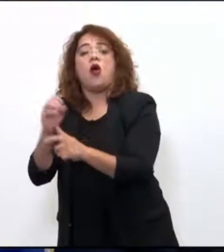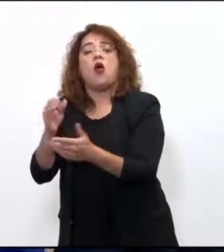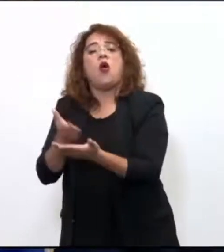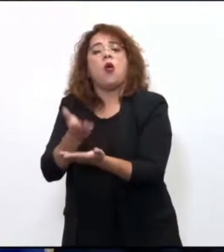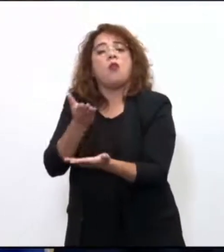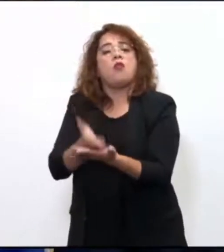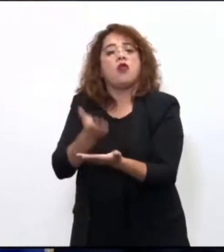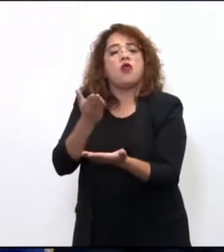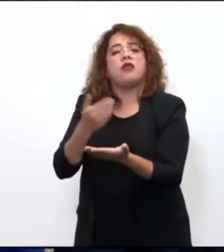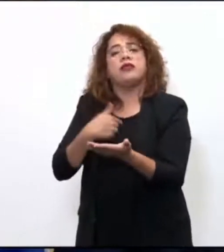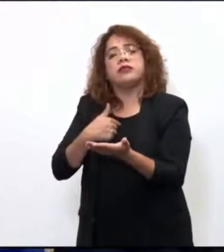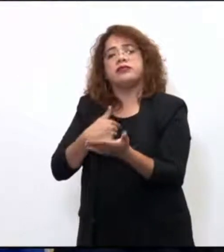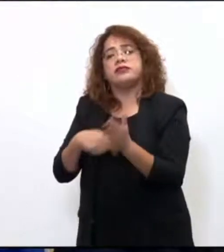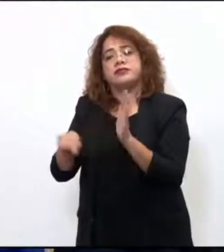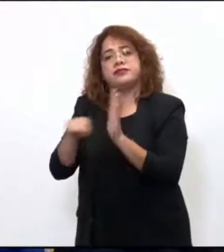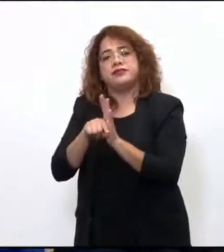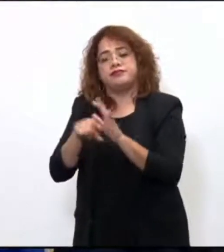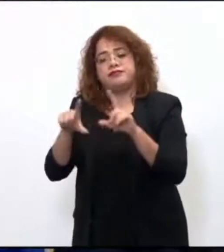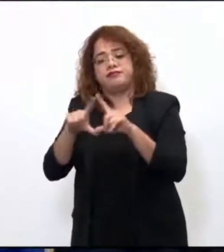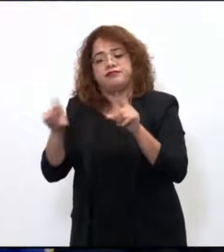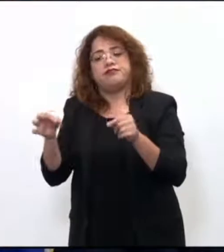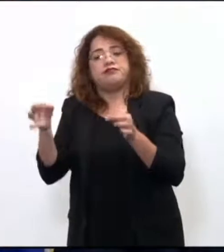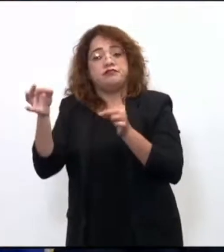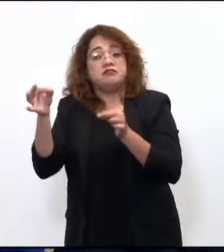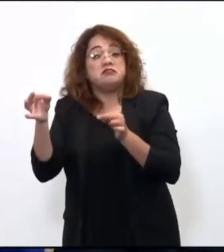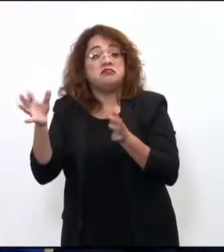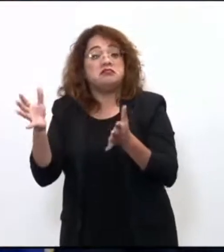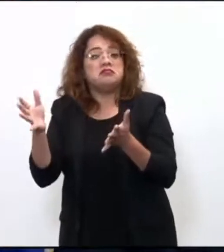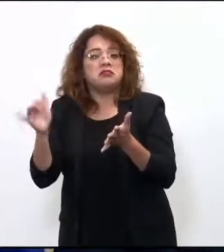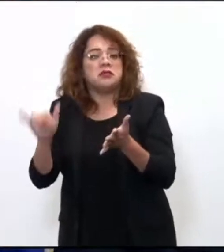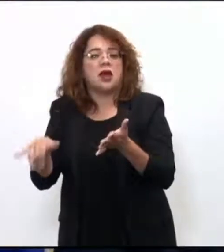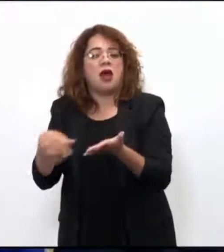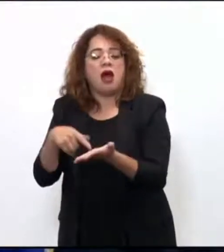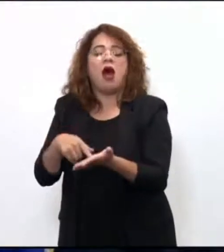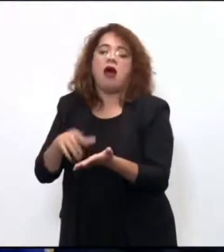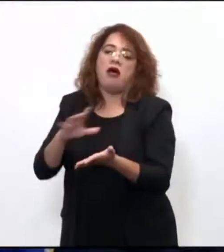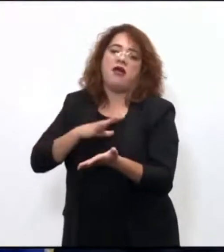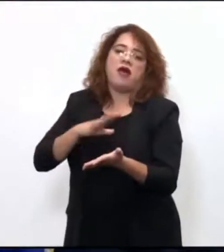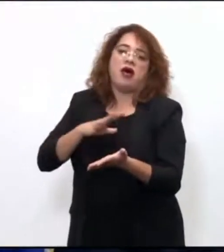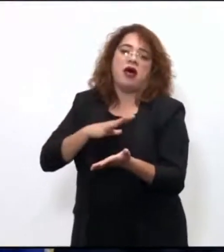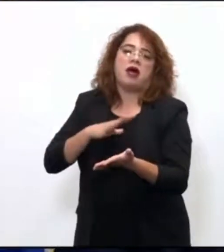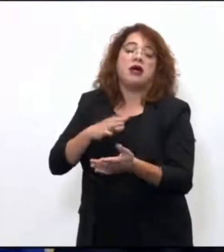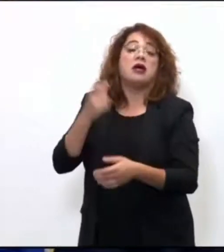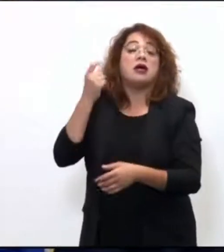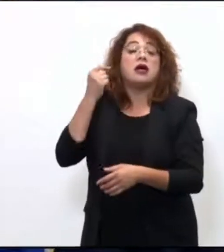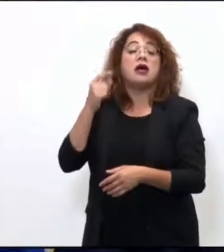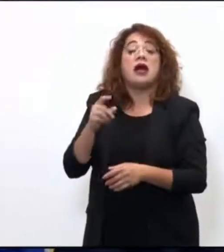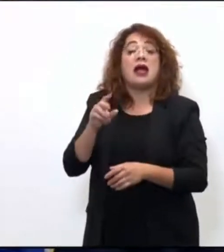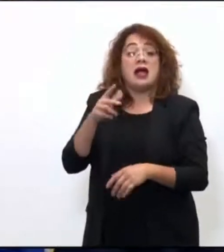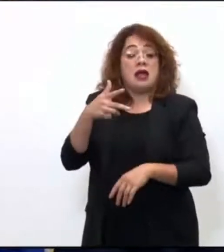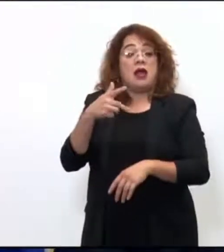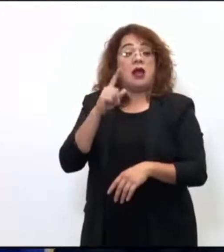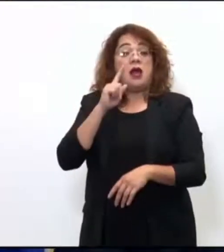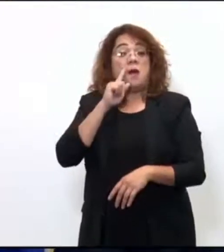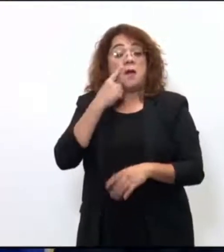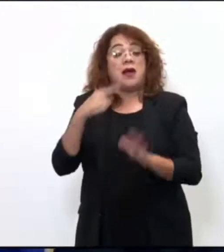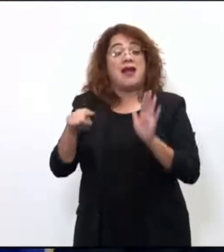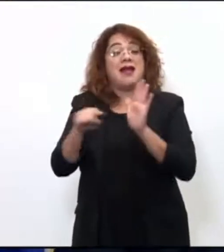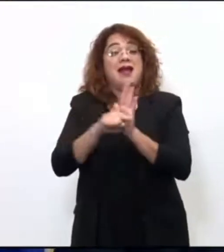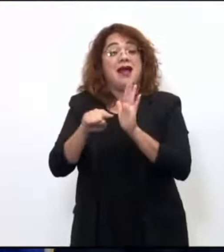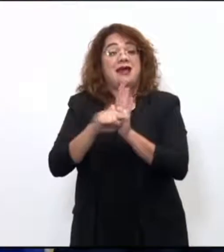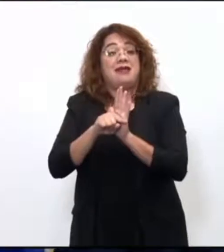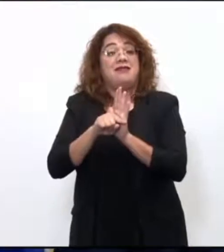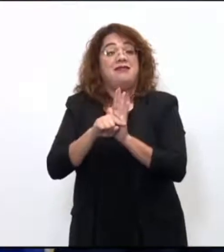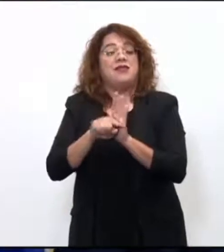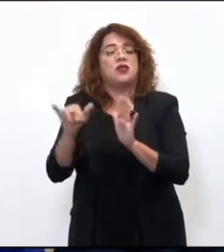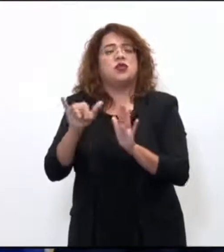resultado negativo de la prueba COVID-19 realizada 72 horas antes de la asistencia.